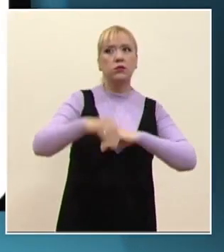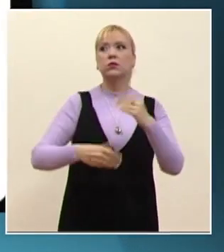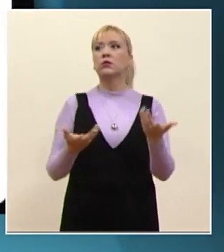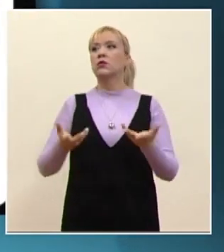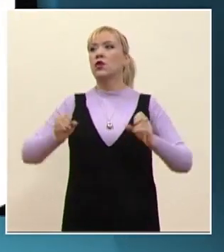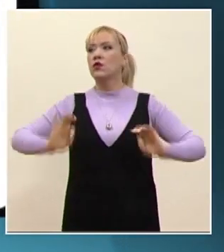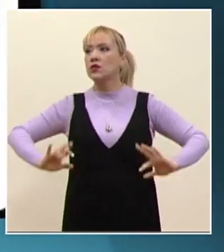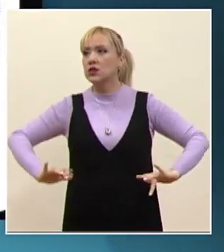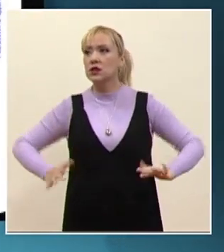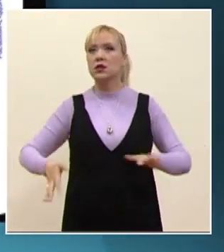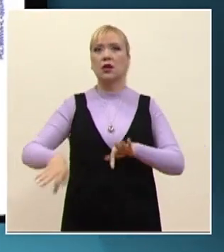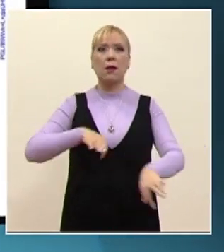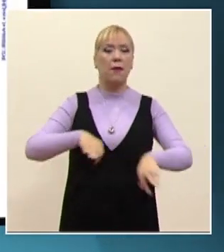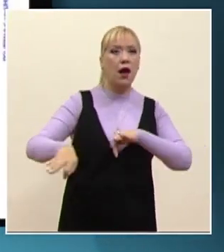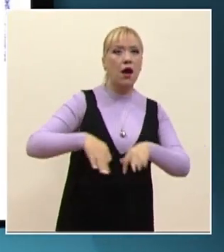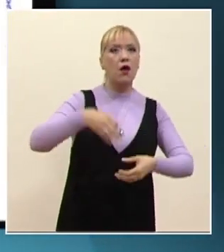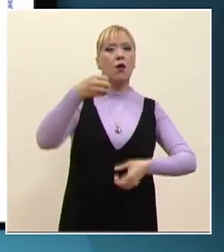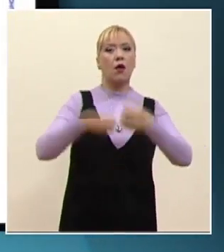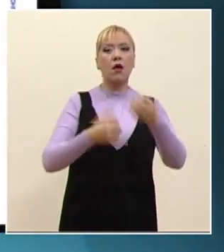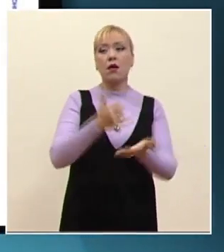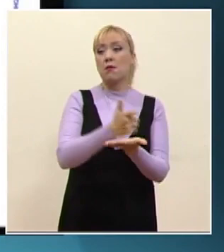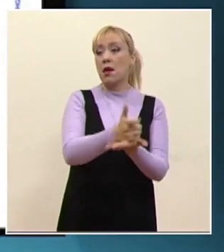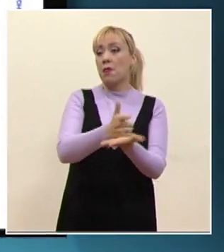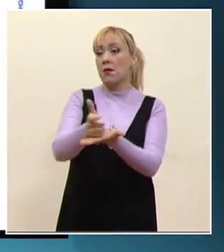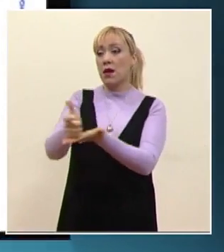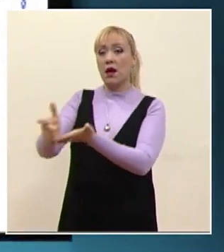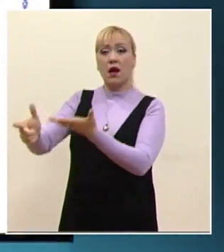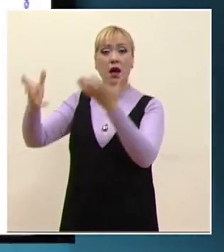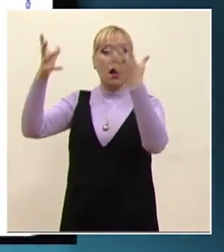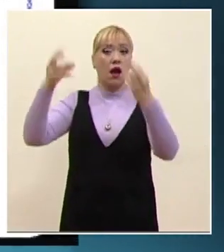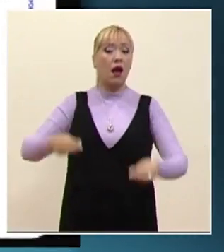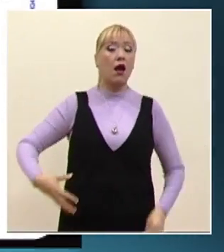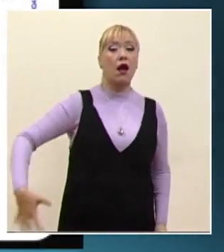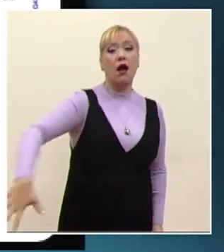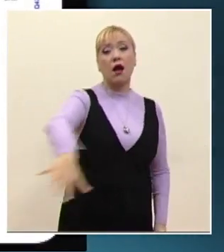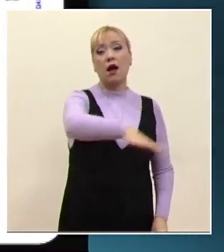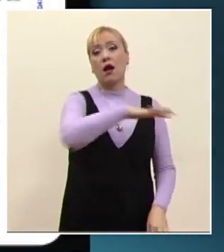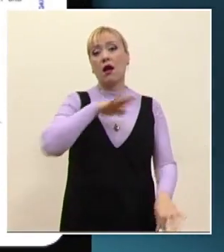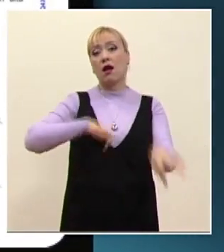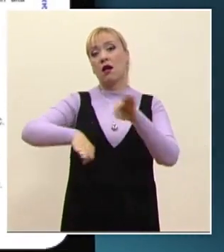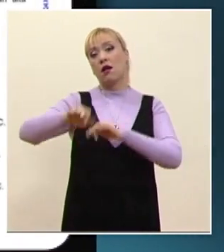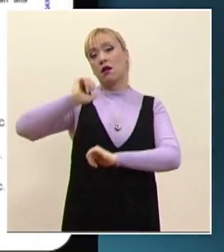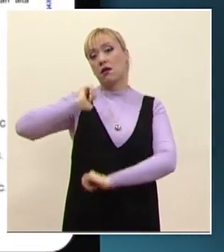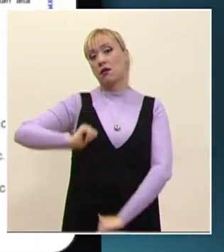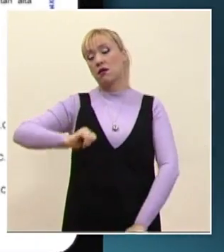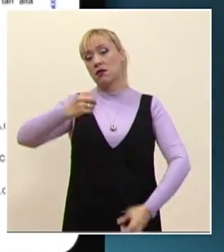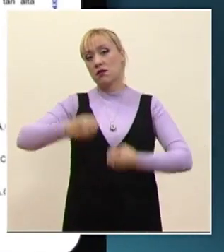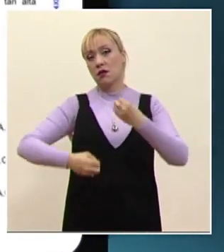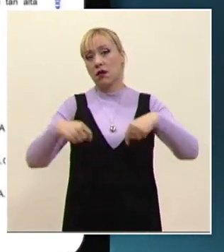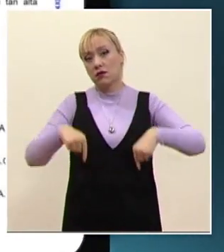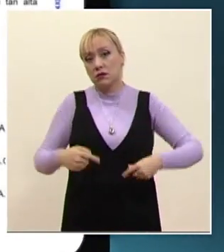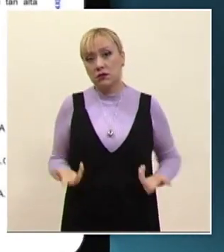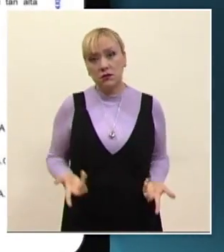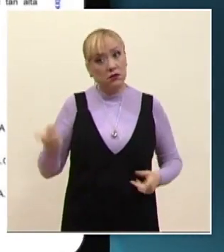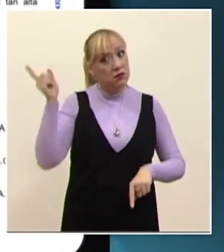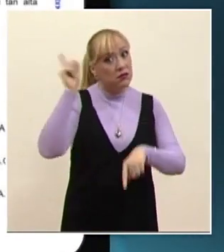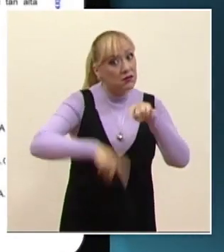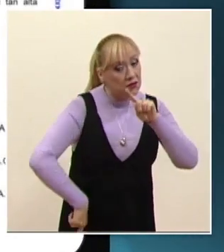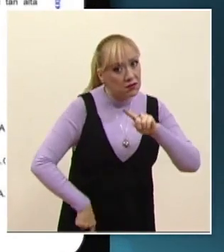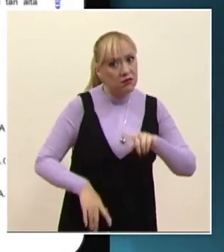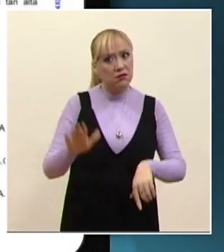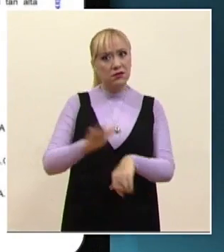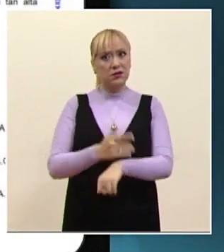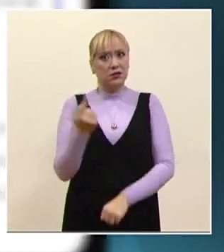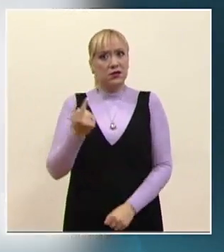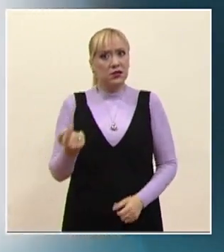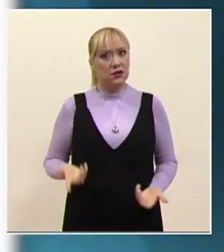de justicia y al pago de prestaciones de miles de trabajadores del Poder Judicial de la Federación, medida que,